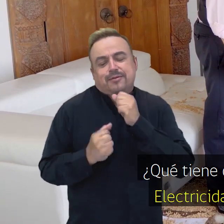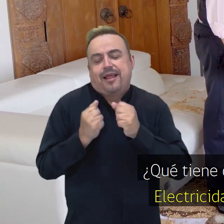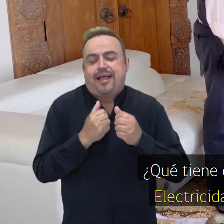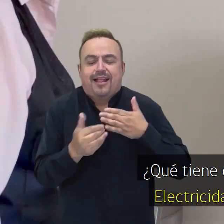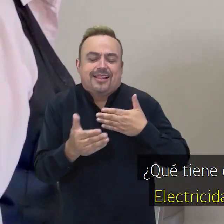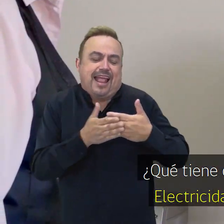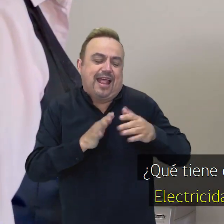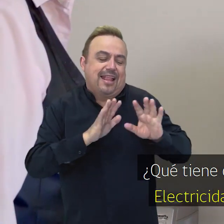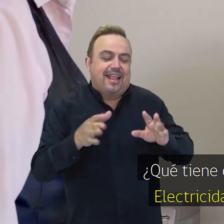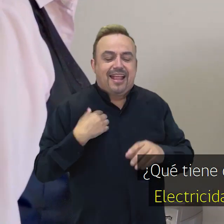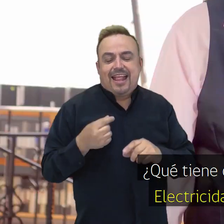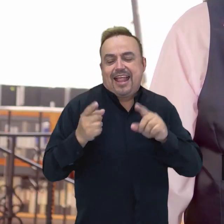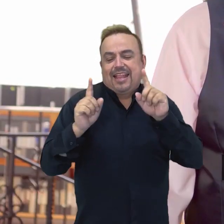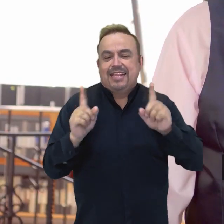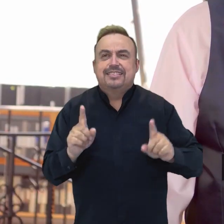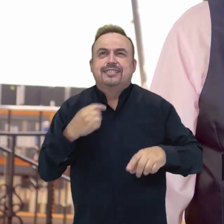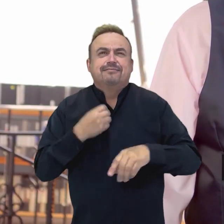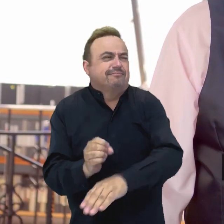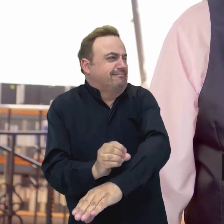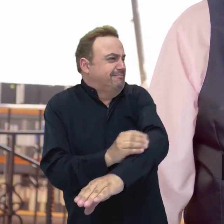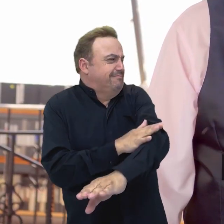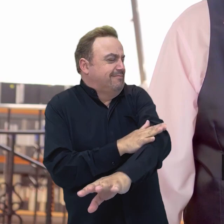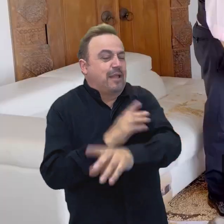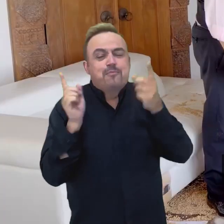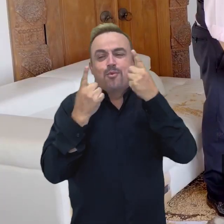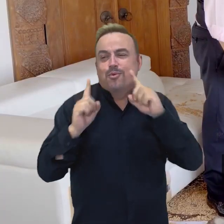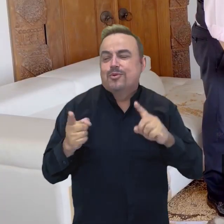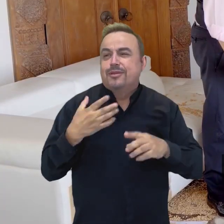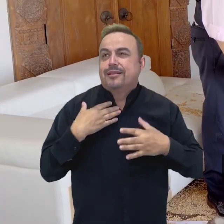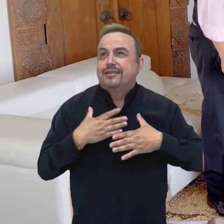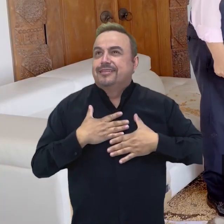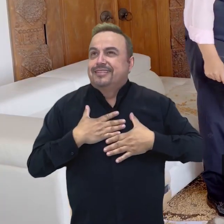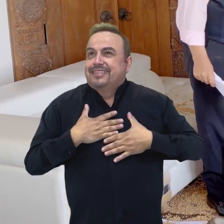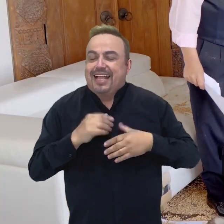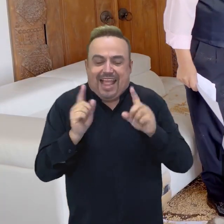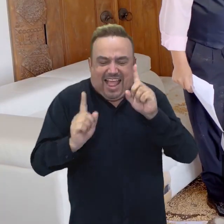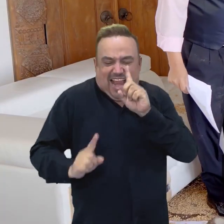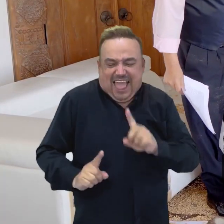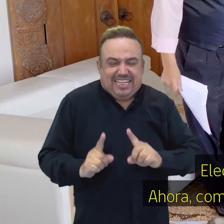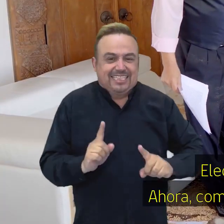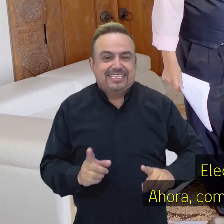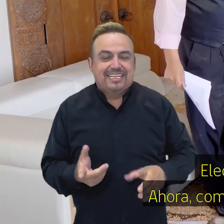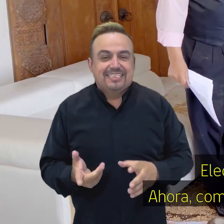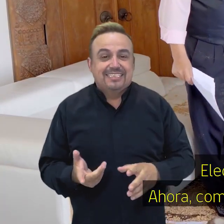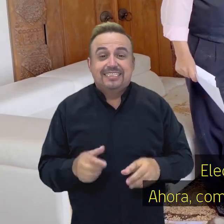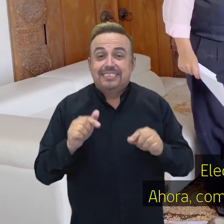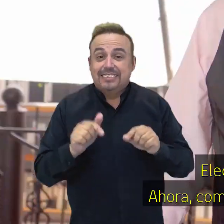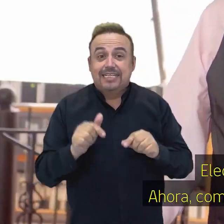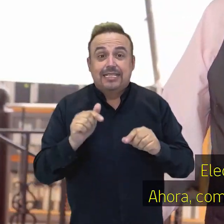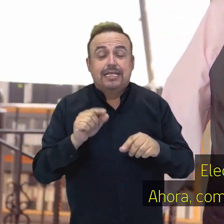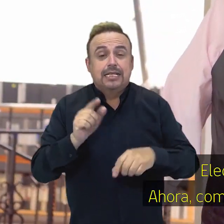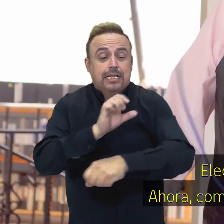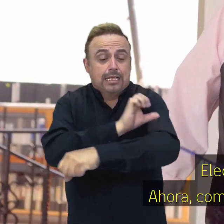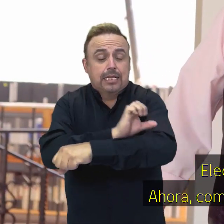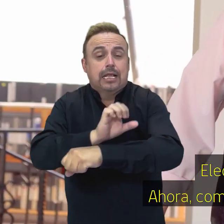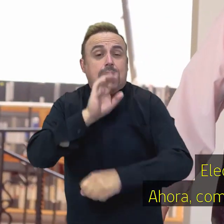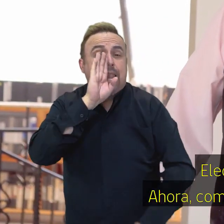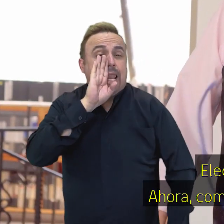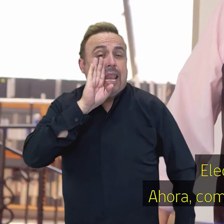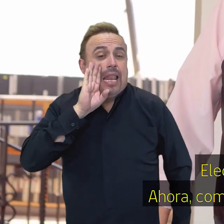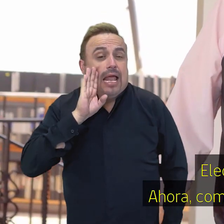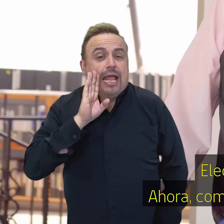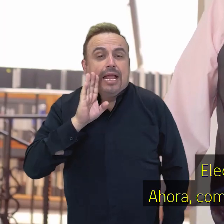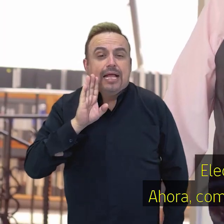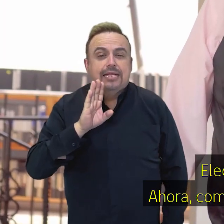acojoguen a curar. Una sensación que en el coco café recogió. Ella quisiera energía limpia que